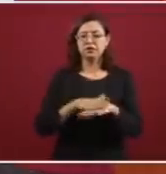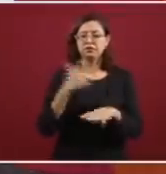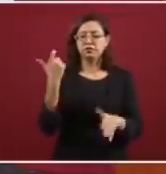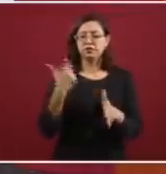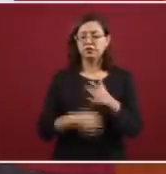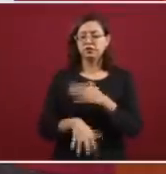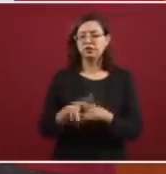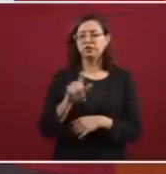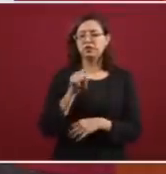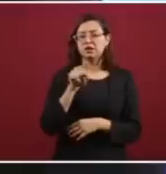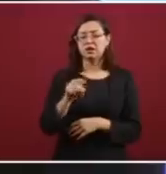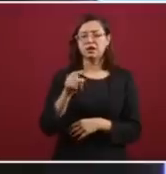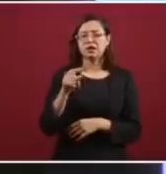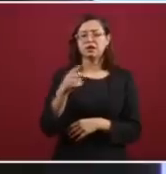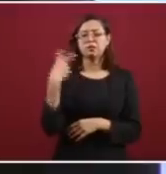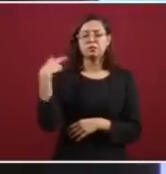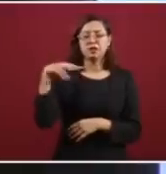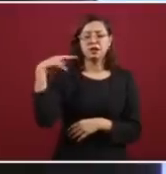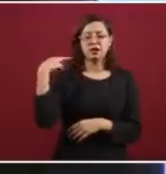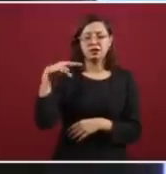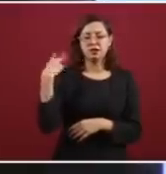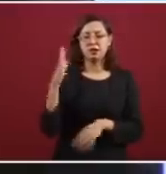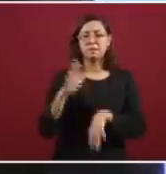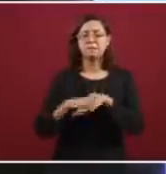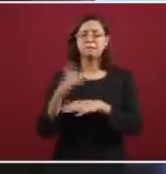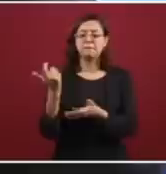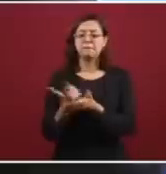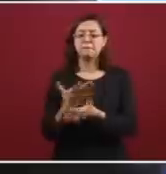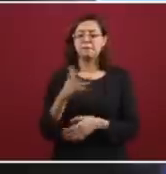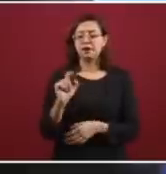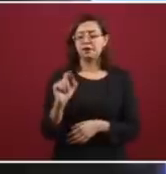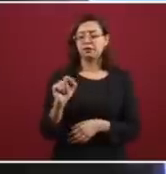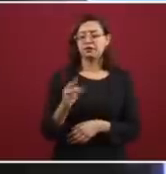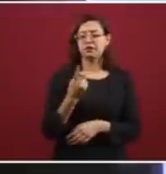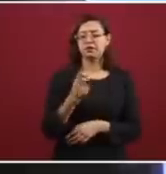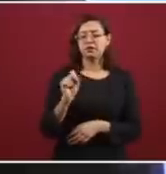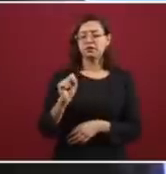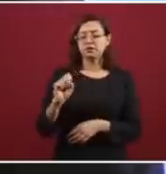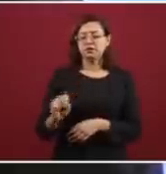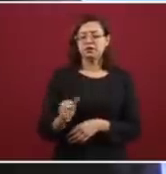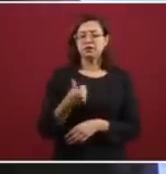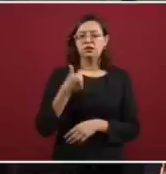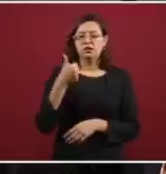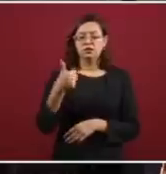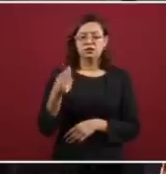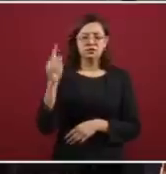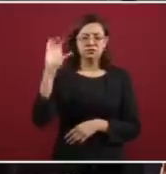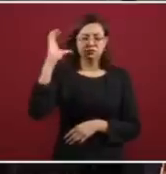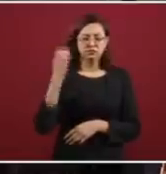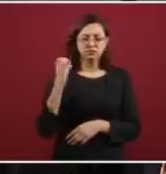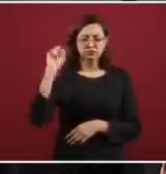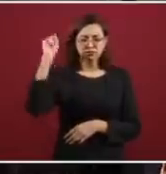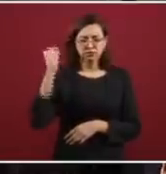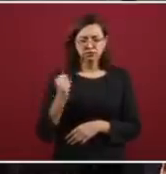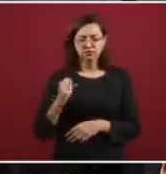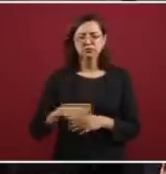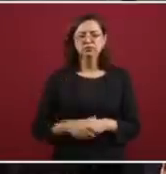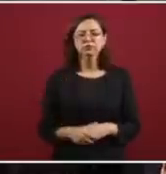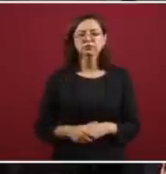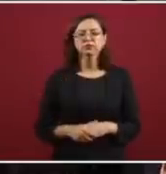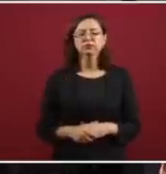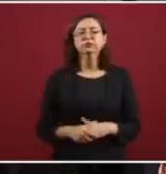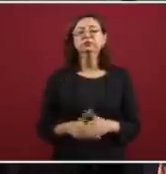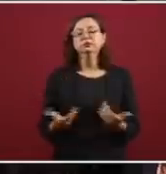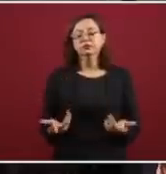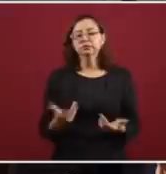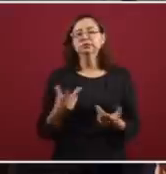18.89 en Medellín de Bravo, Veracruz, y el más caro, 22 pesos 66 centavos, en Culiacán, Sinaloa. En el tema de los baños,